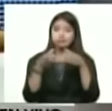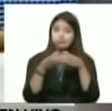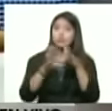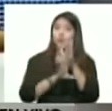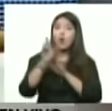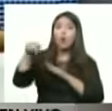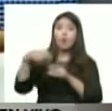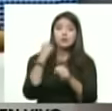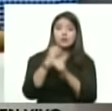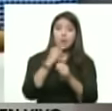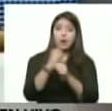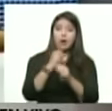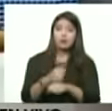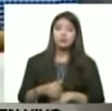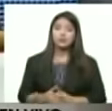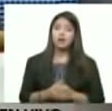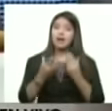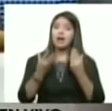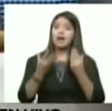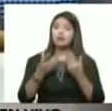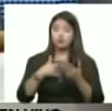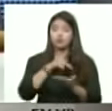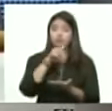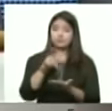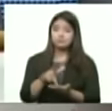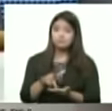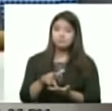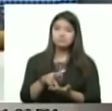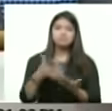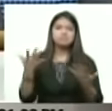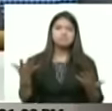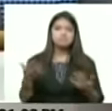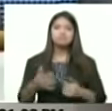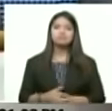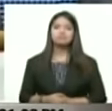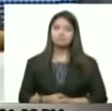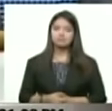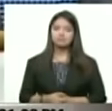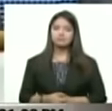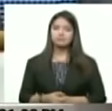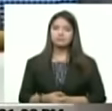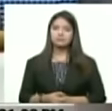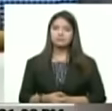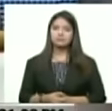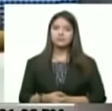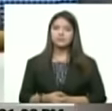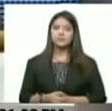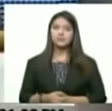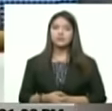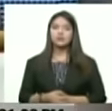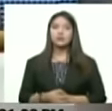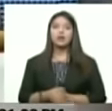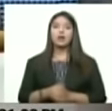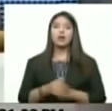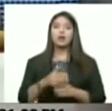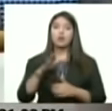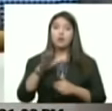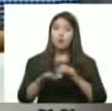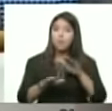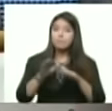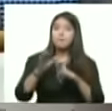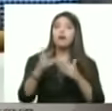hoy está trabajando y a la cual me he incorporado, para crear los mecanismos y para